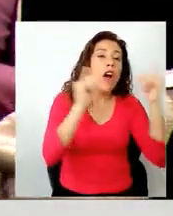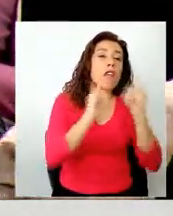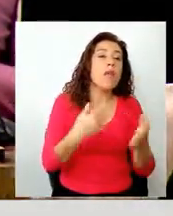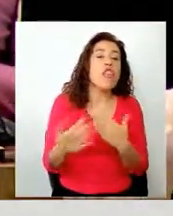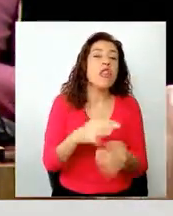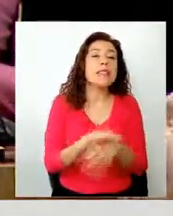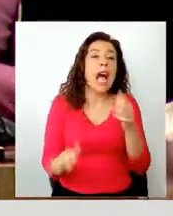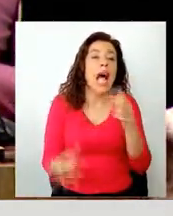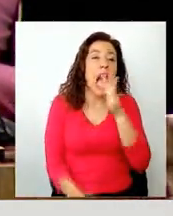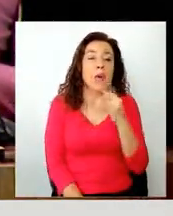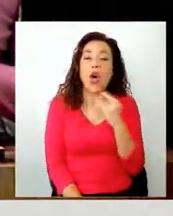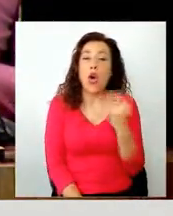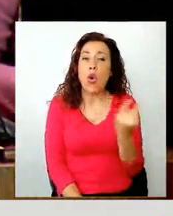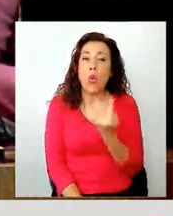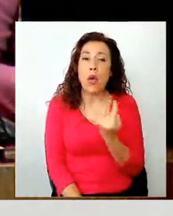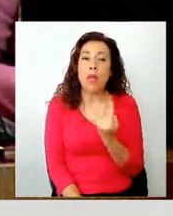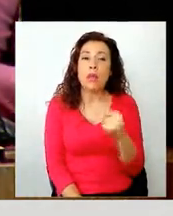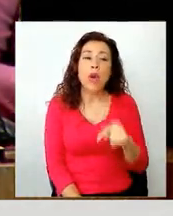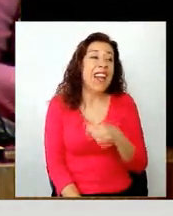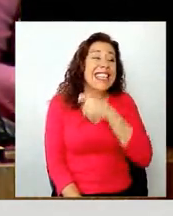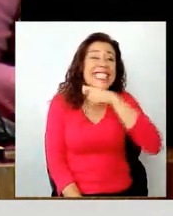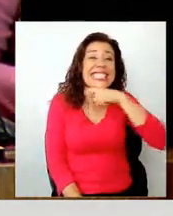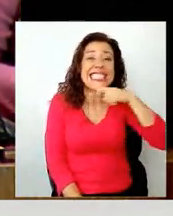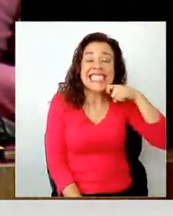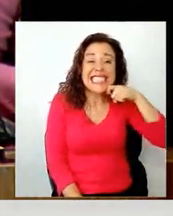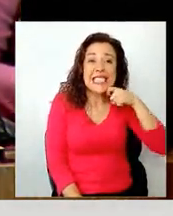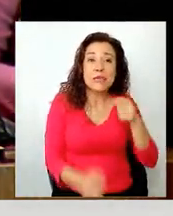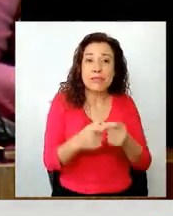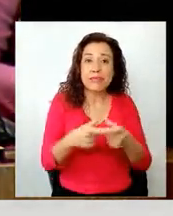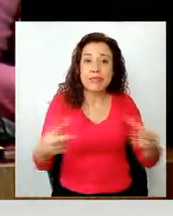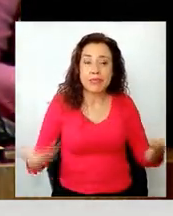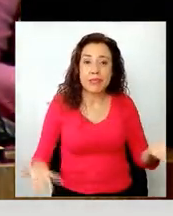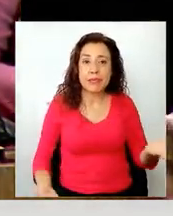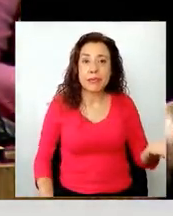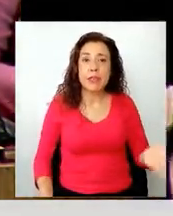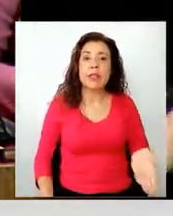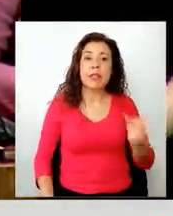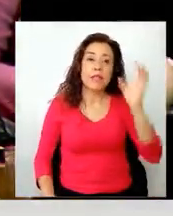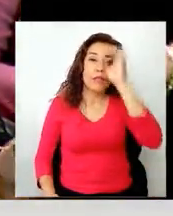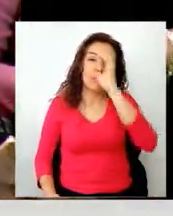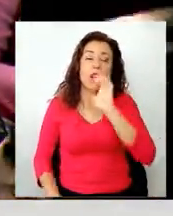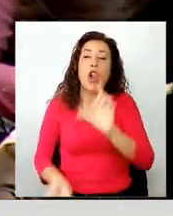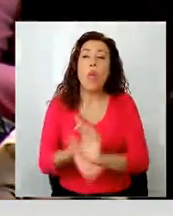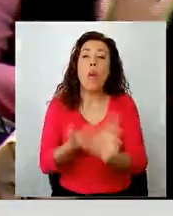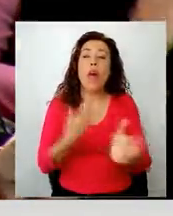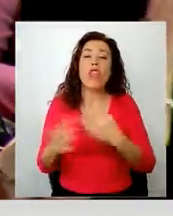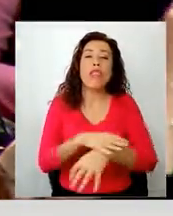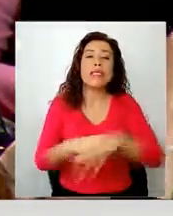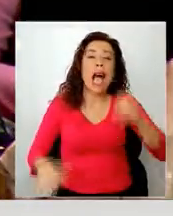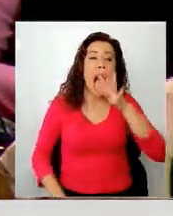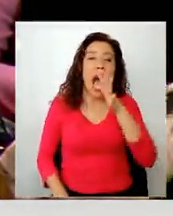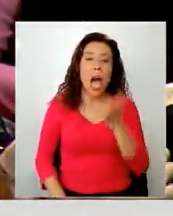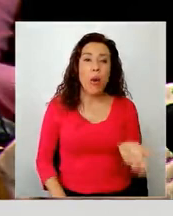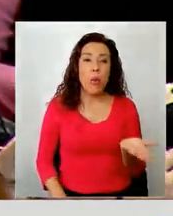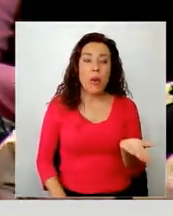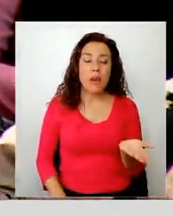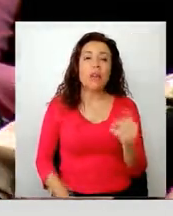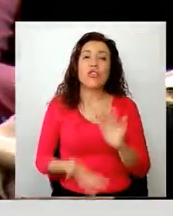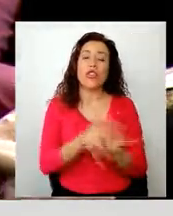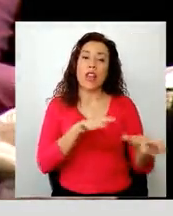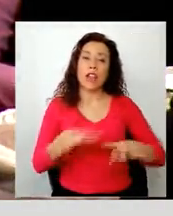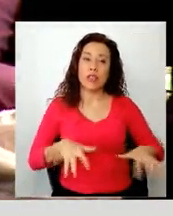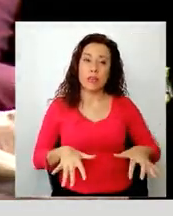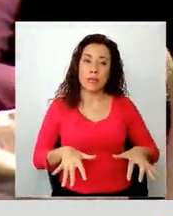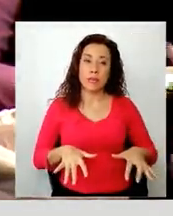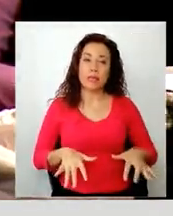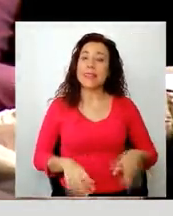nos van quedando secos debemos entonces estar buscando estar más de fuentes de agua y es por eso que estas acciones son urgentes